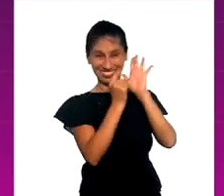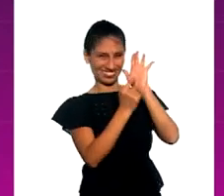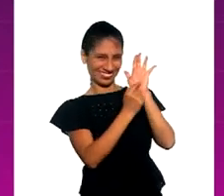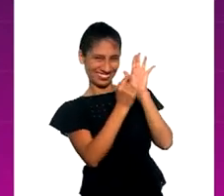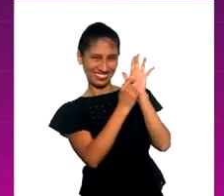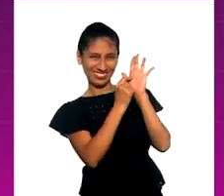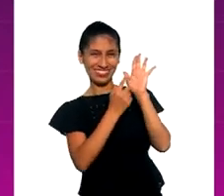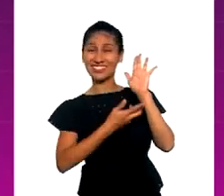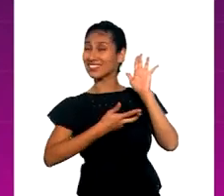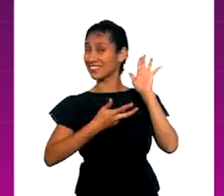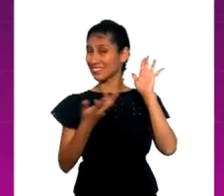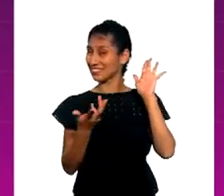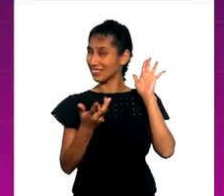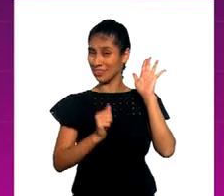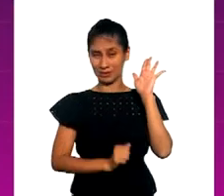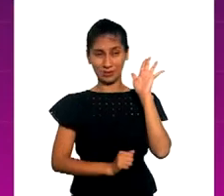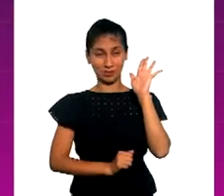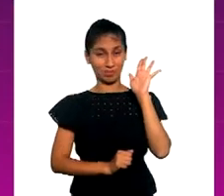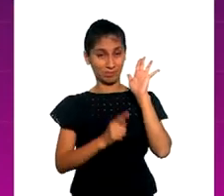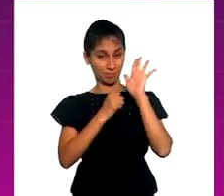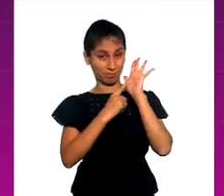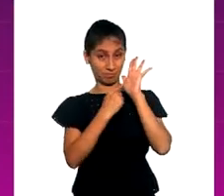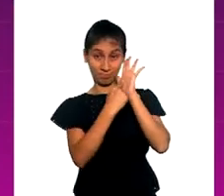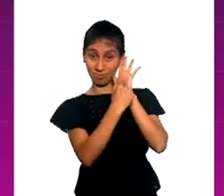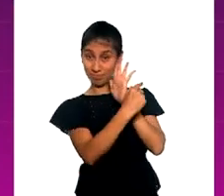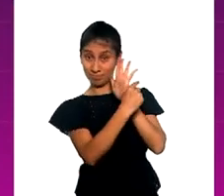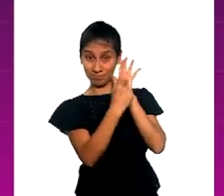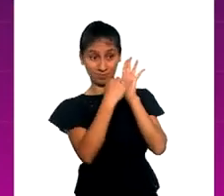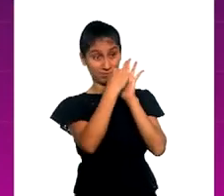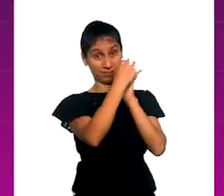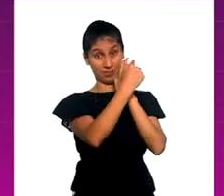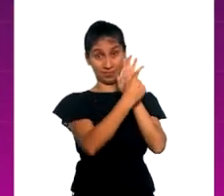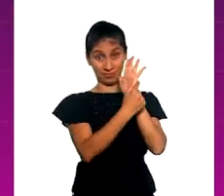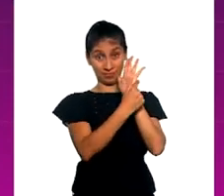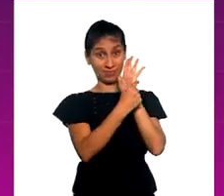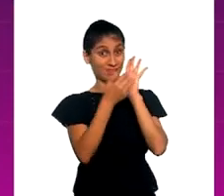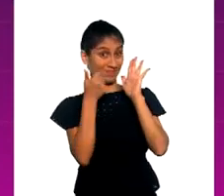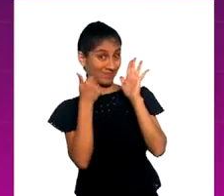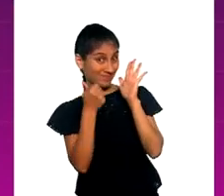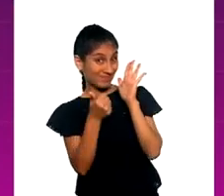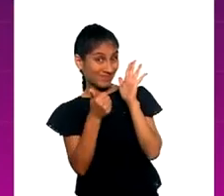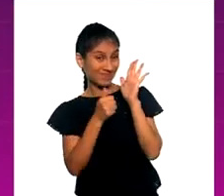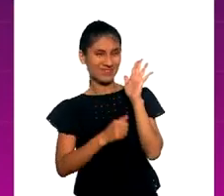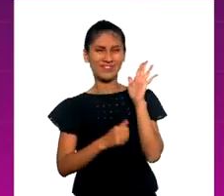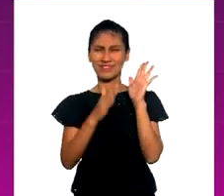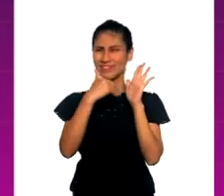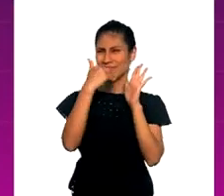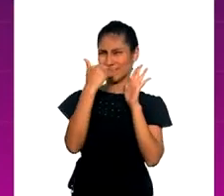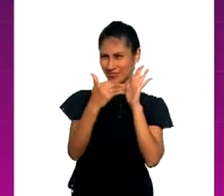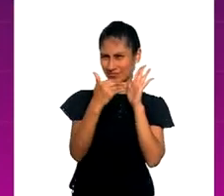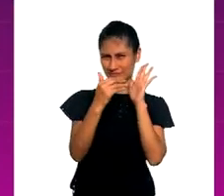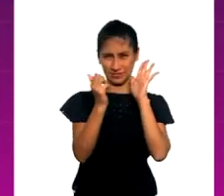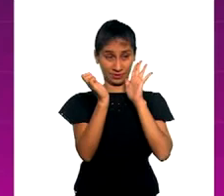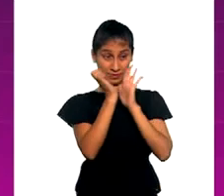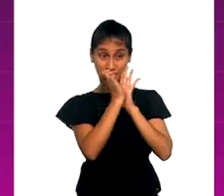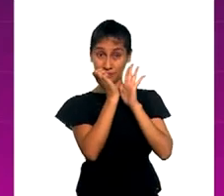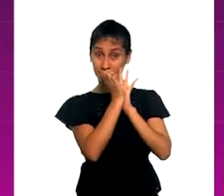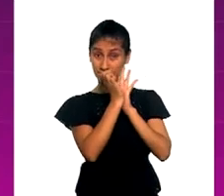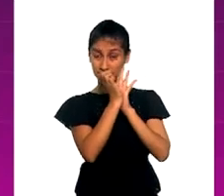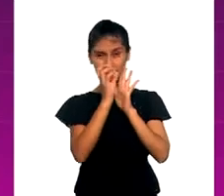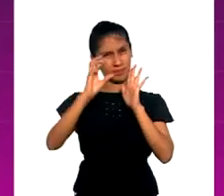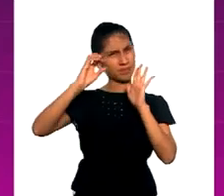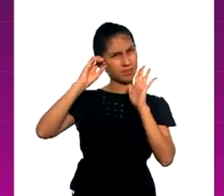transportador con la intersección de las líneas rectas la marca del cero